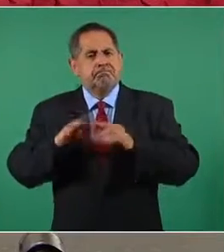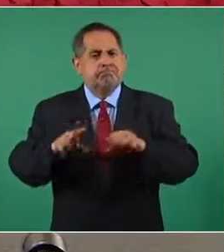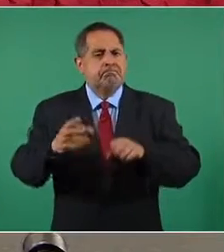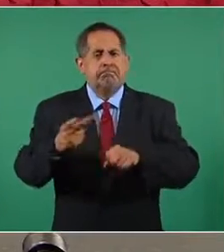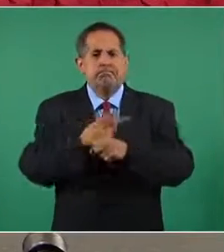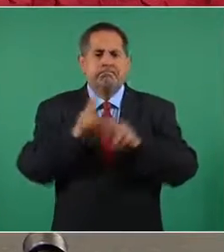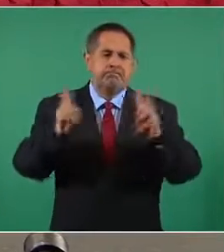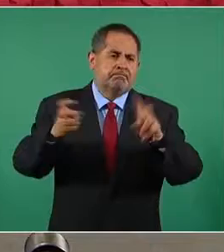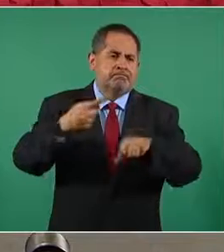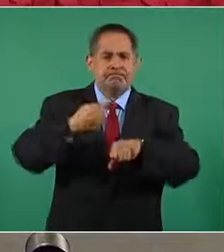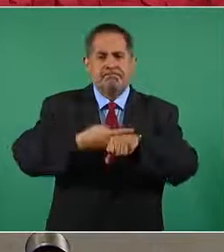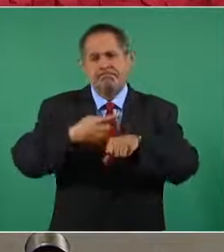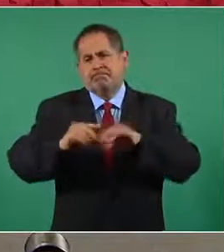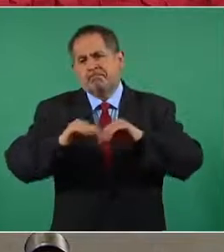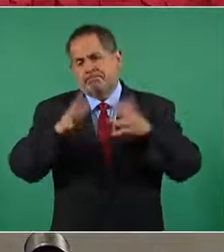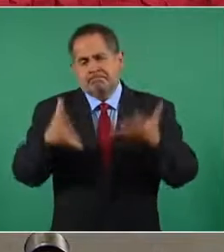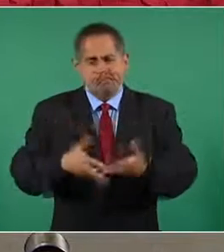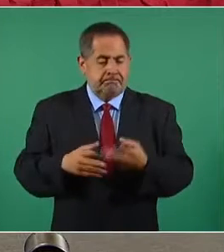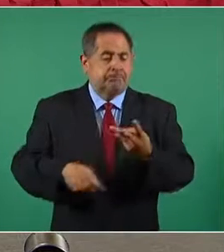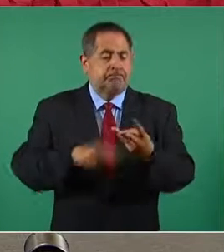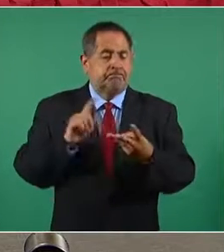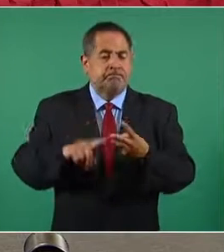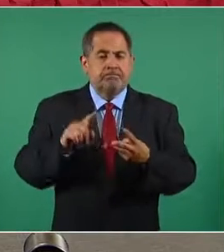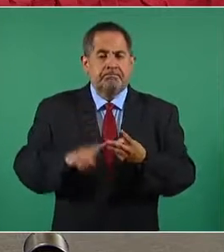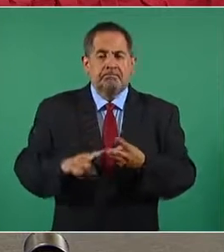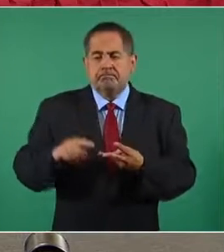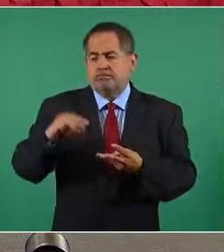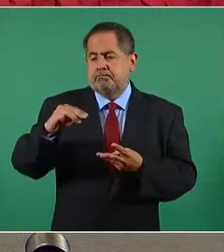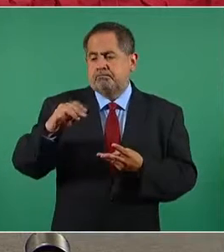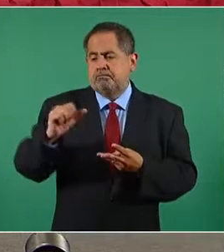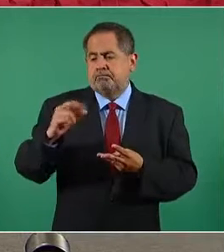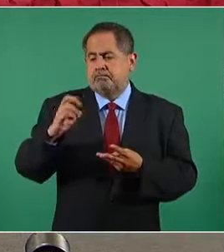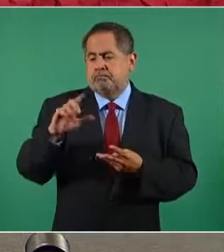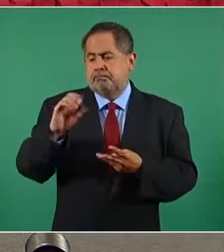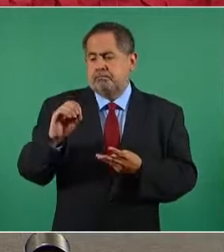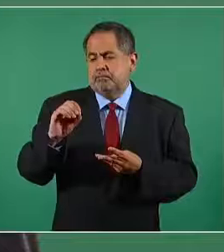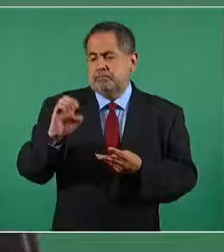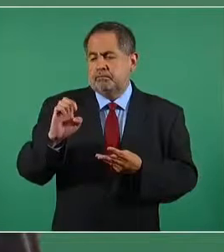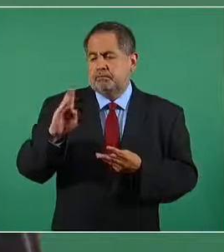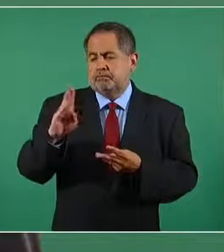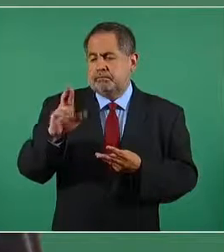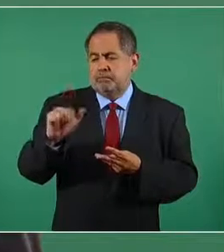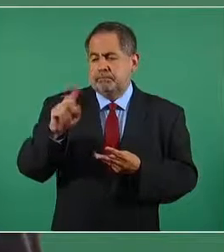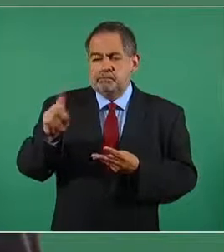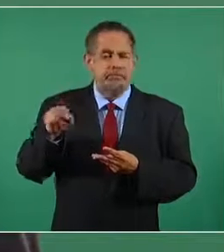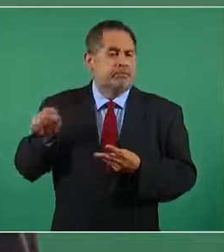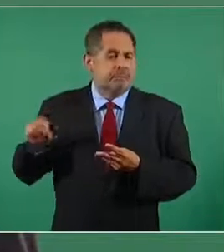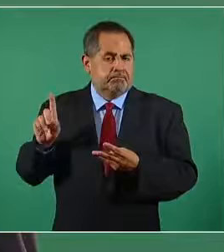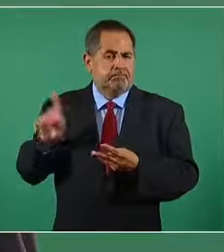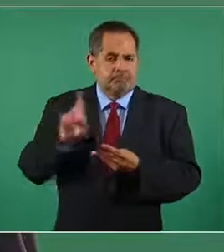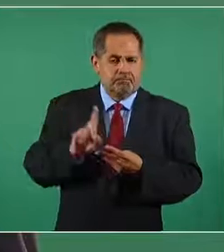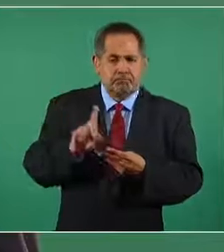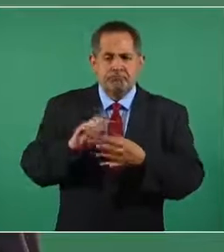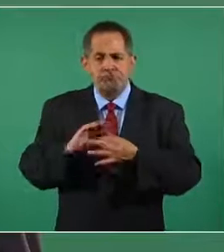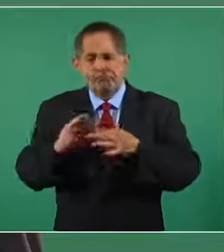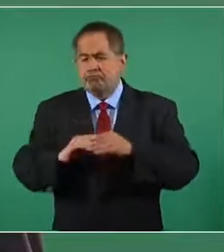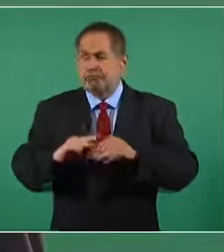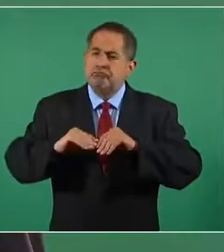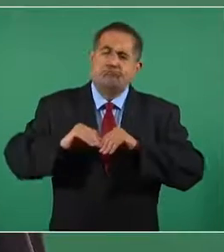pandemia, Marcelo Ebrard para informar sobre